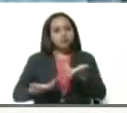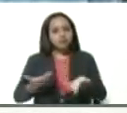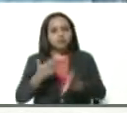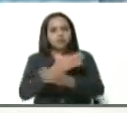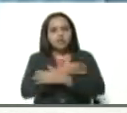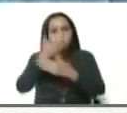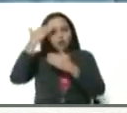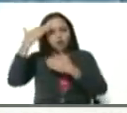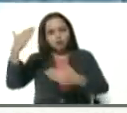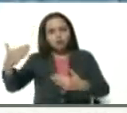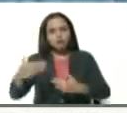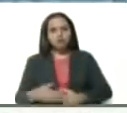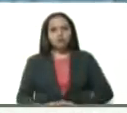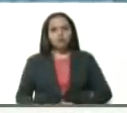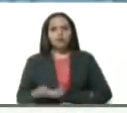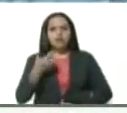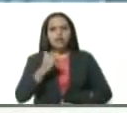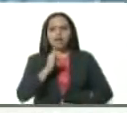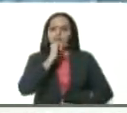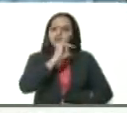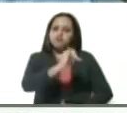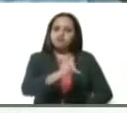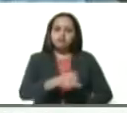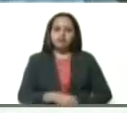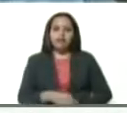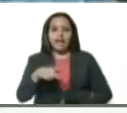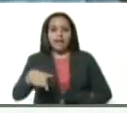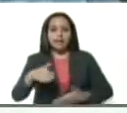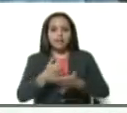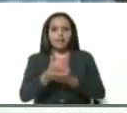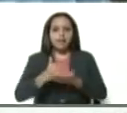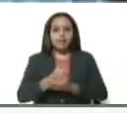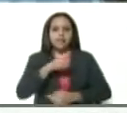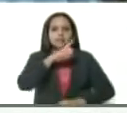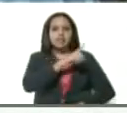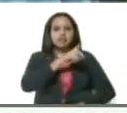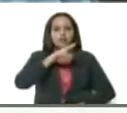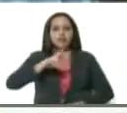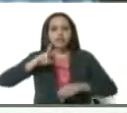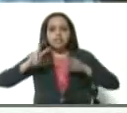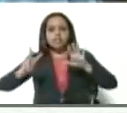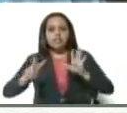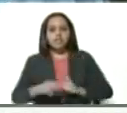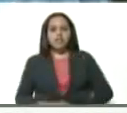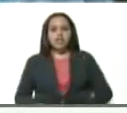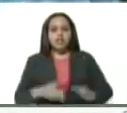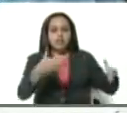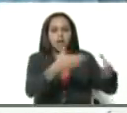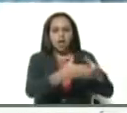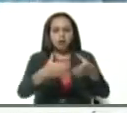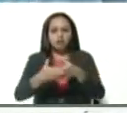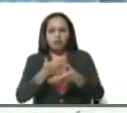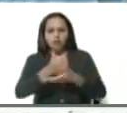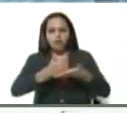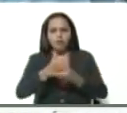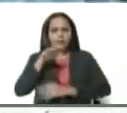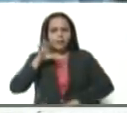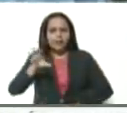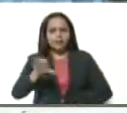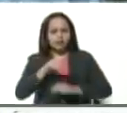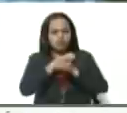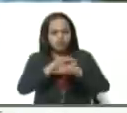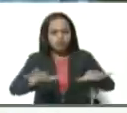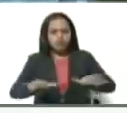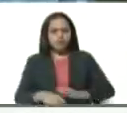y tengo el placer de informarle que esta es la farmacia 127 de la red de farmacias de Farmapatria, que en